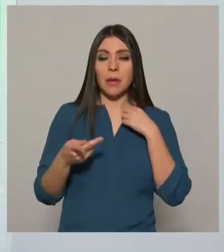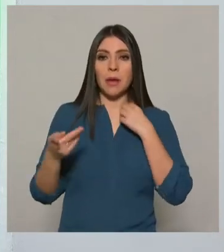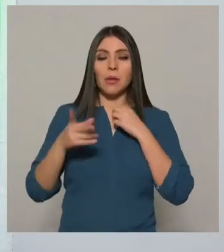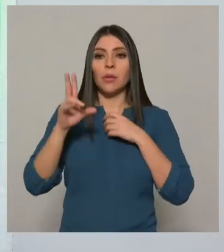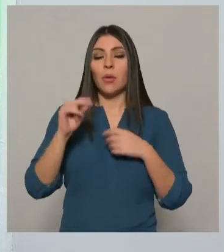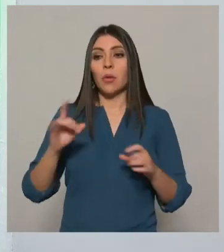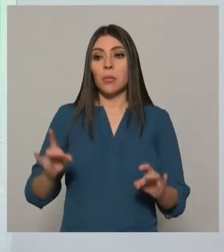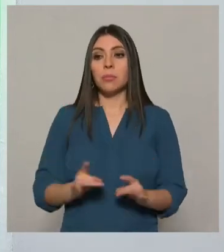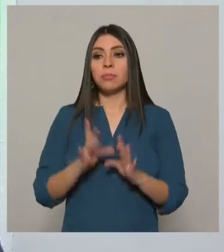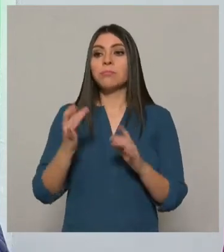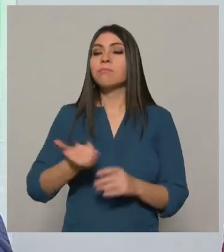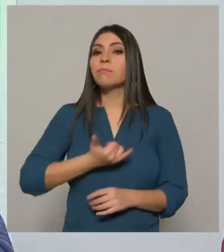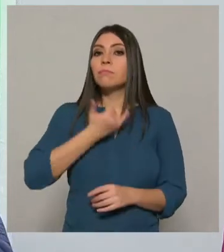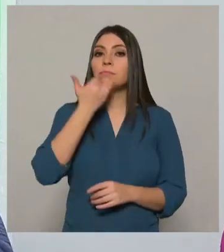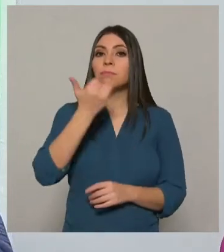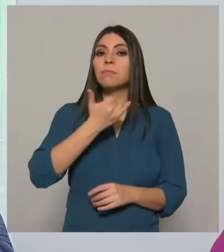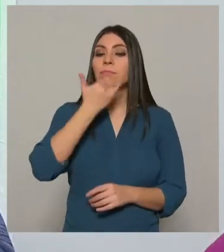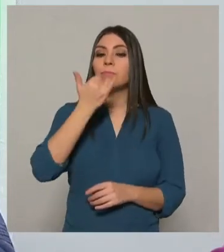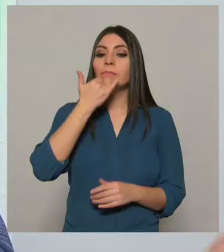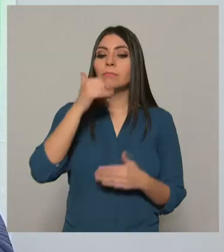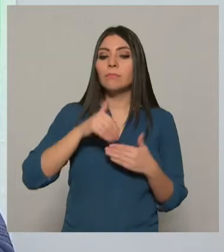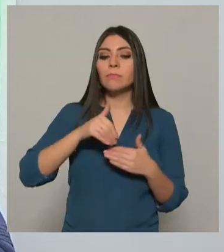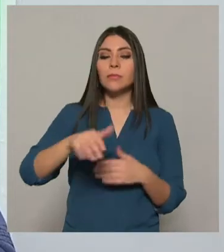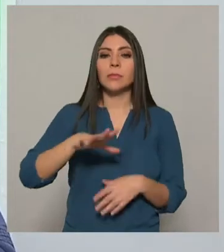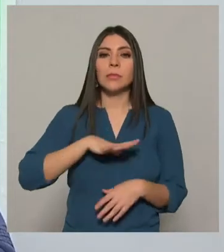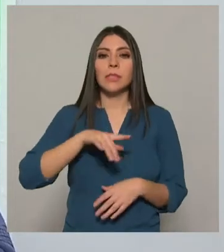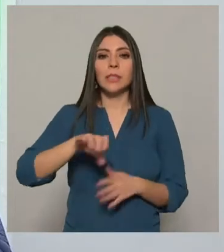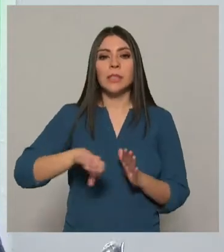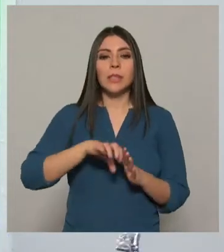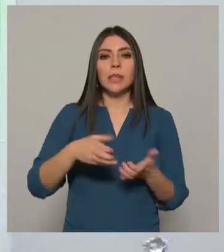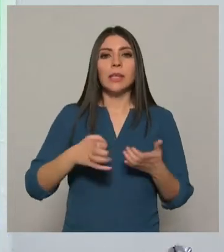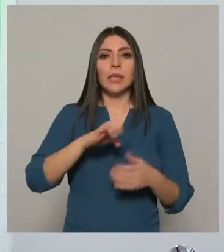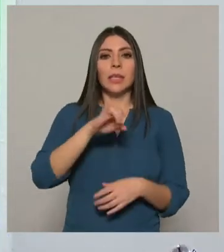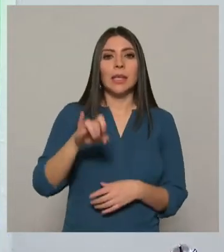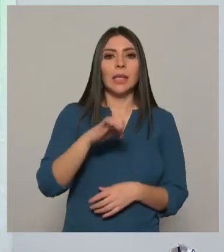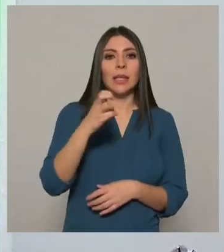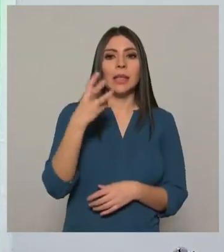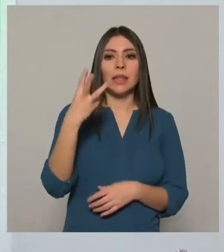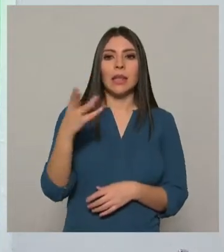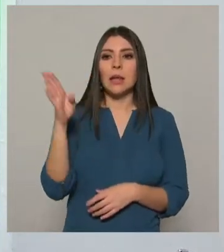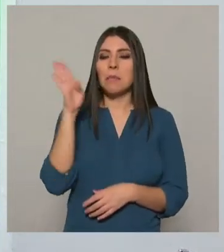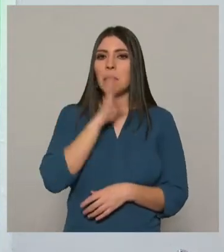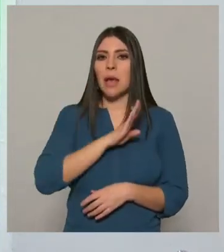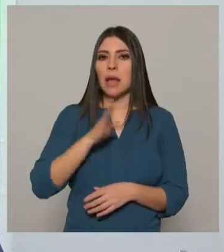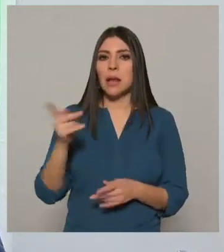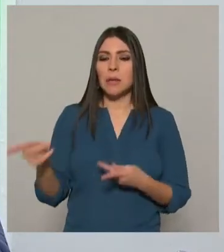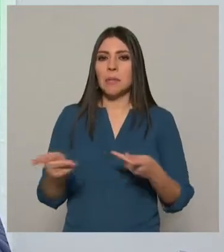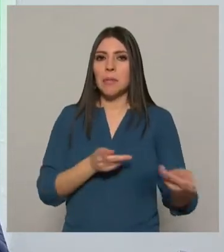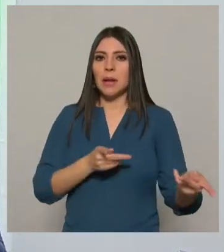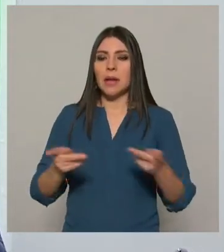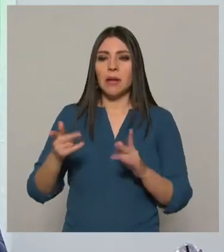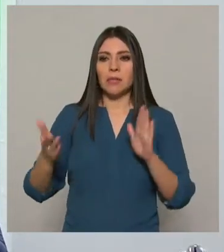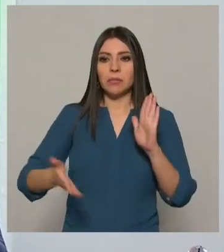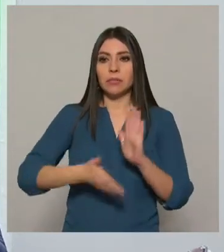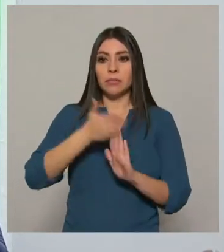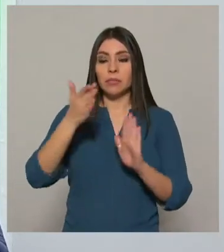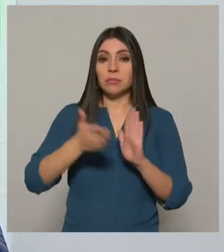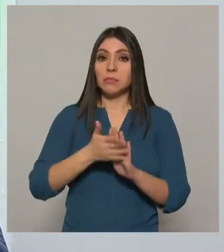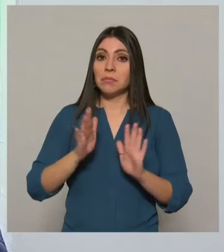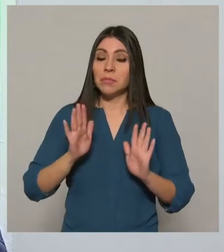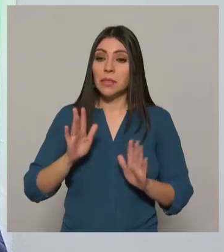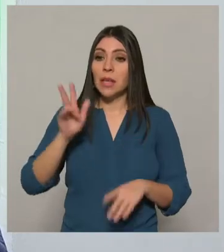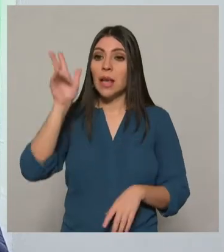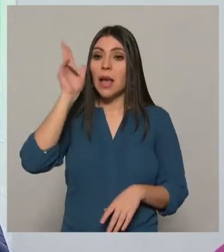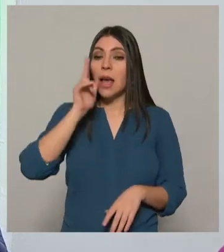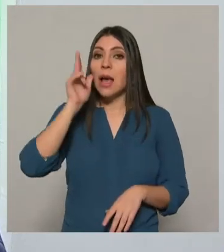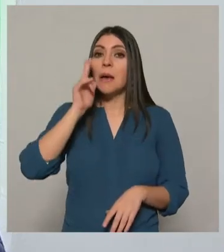en los errores y en los vicios que se están suscitando ahorita en Eje 3 Oriente por una obra mal planeada, mal diseñada. Quiero ver cómo van a pasar